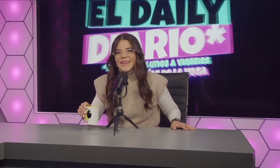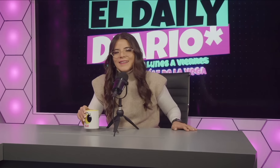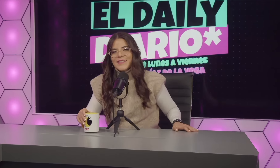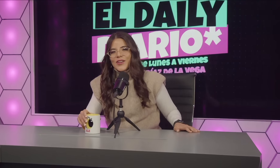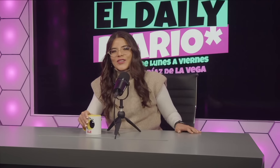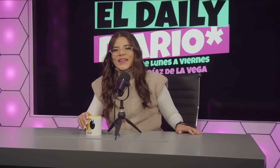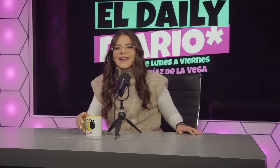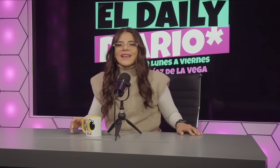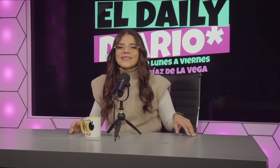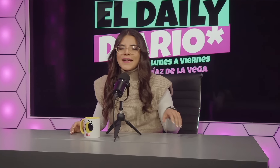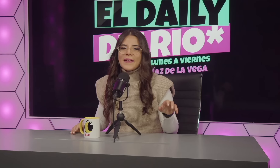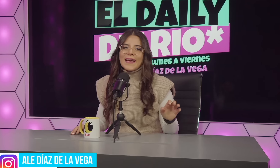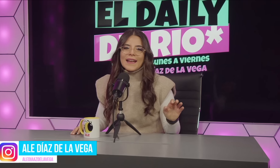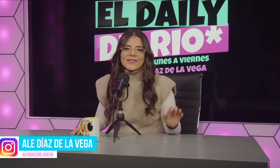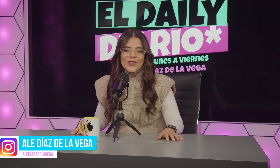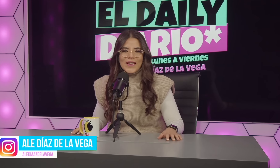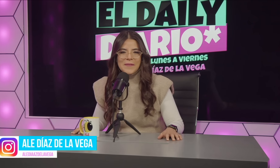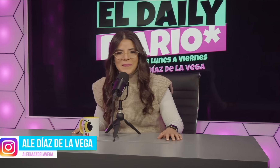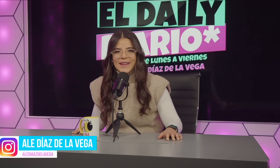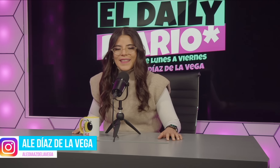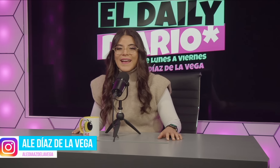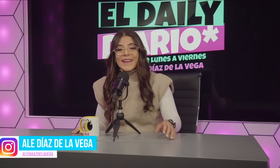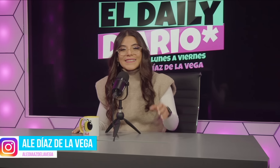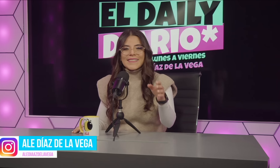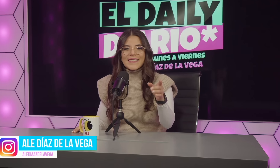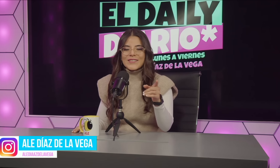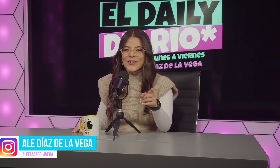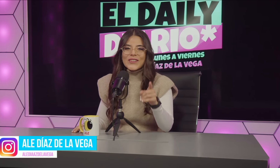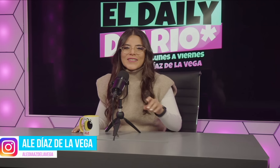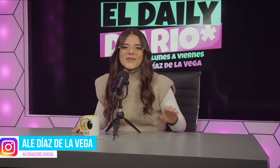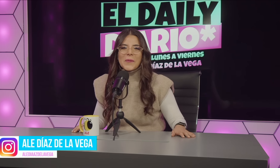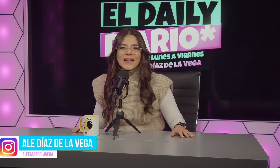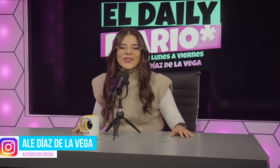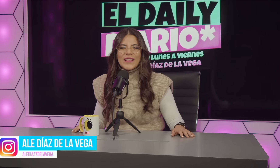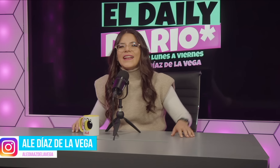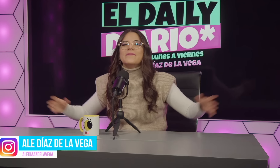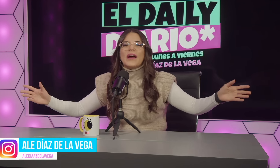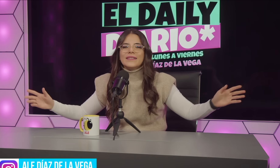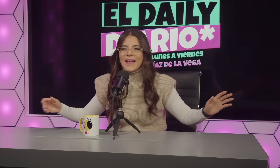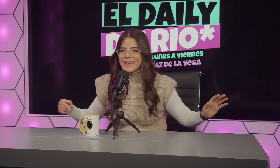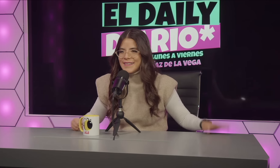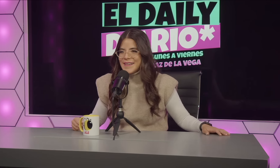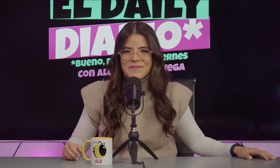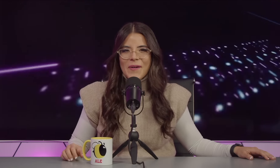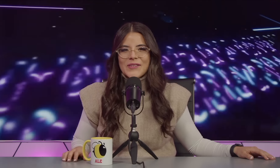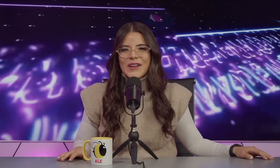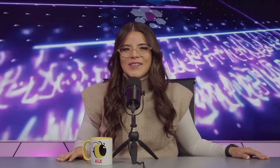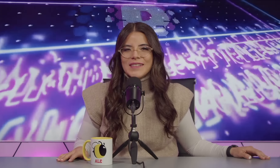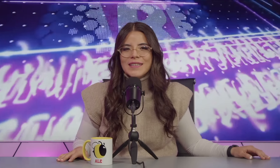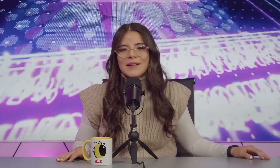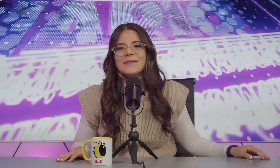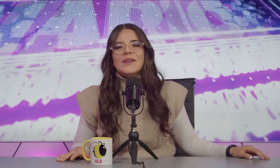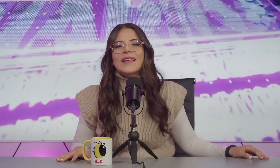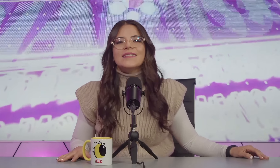grupo yo soy Ale Díaz de la Vega y les doy la bienvenida a este su noticiero favorito el Daily puente Vámonos con